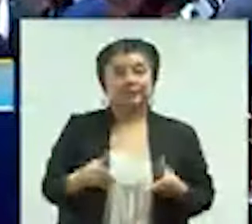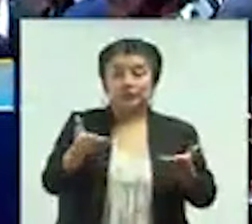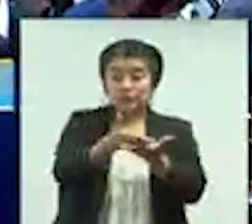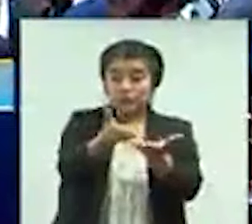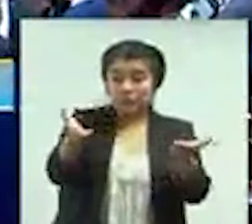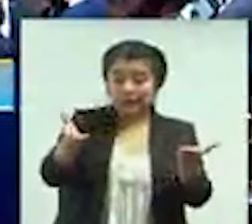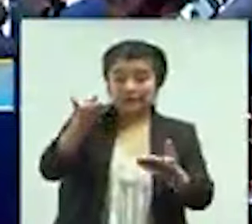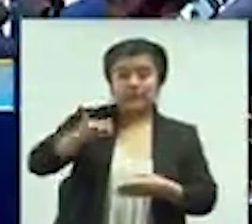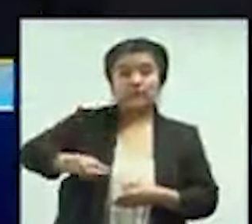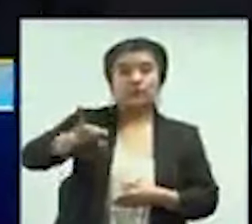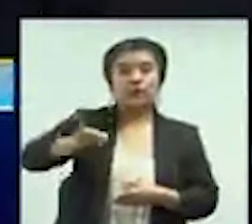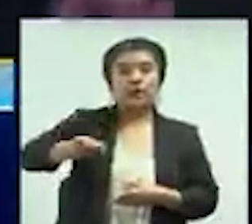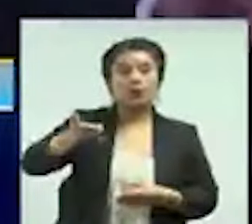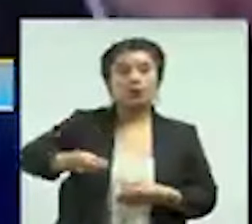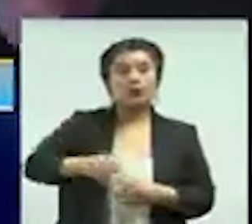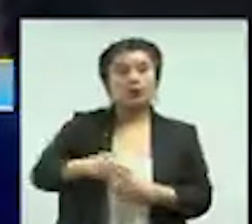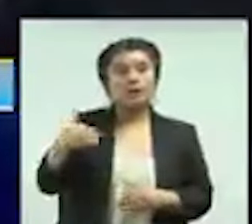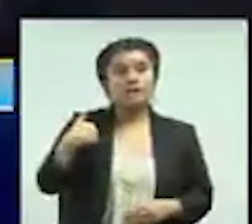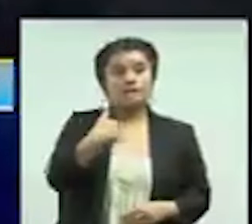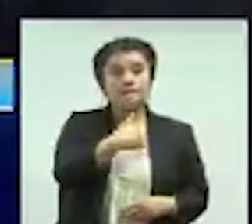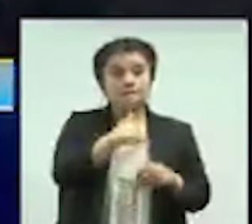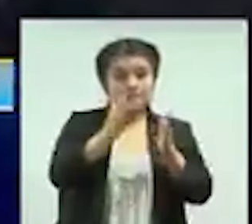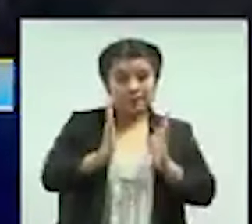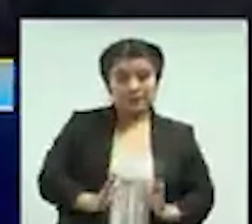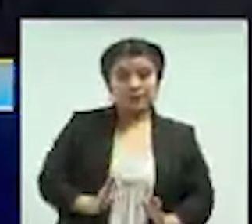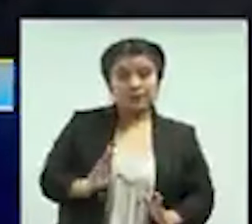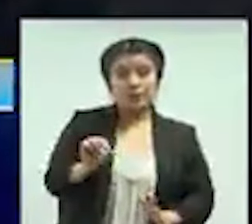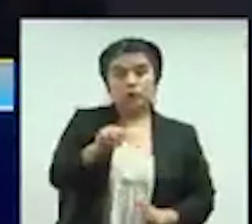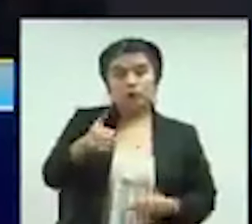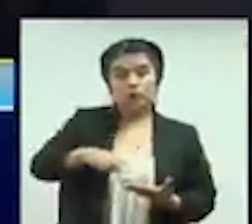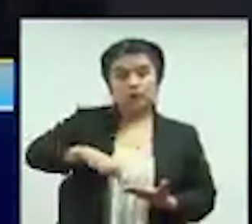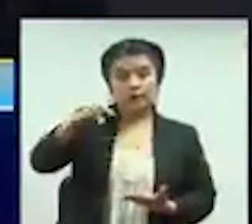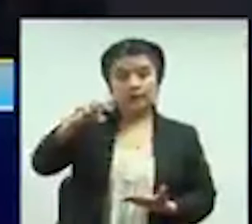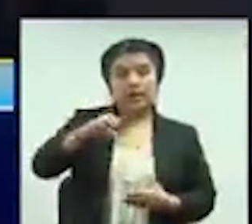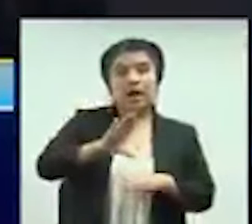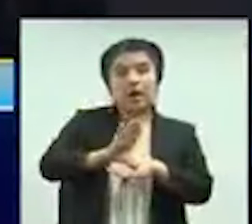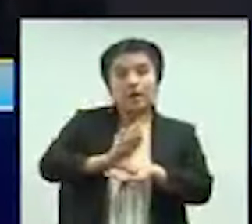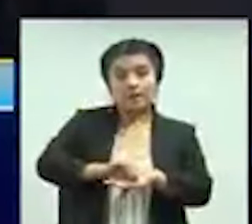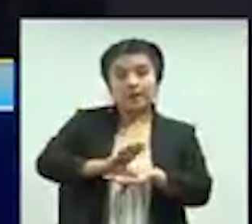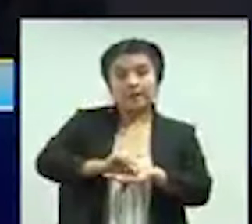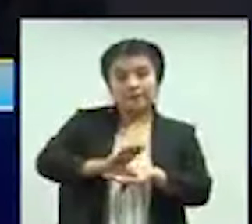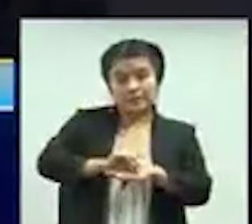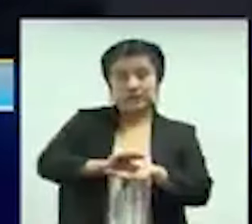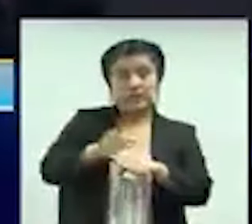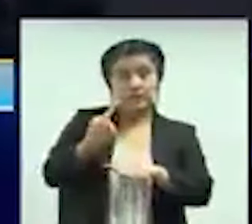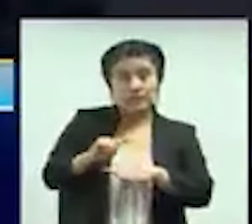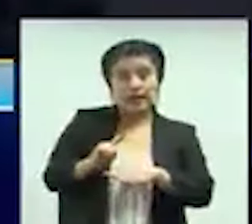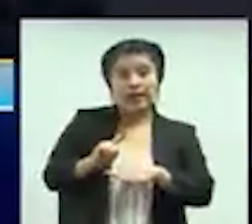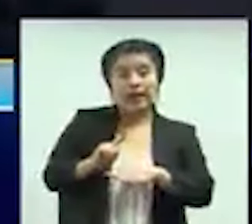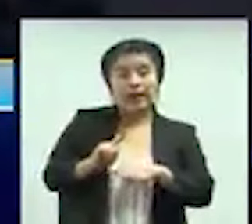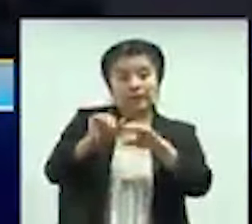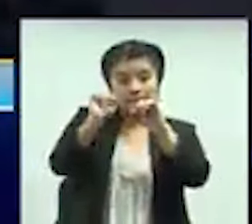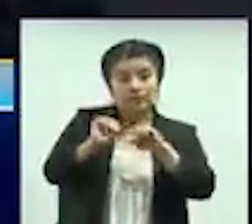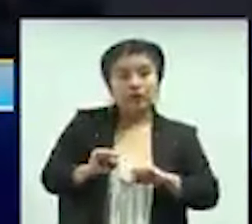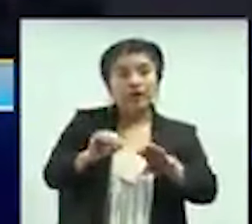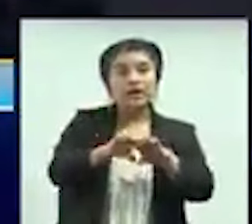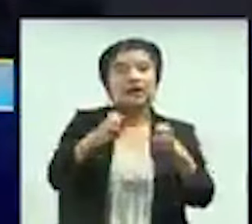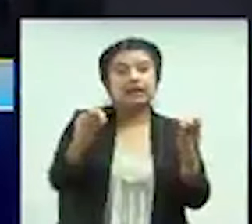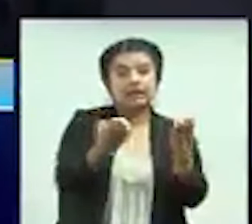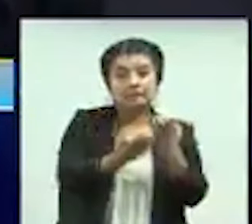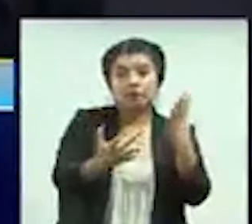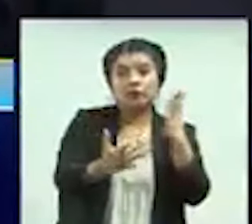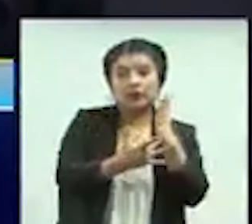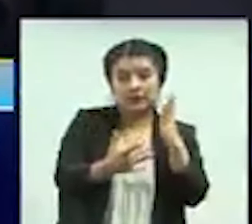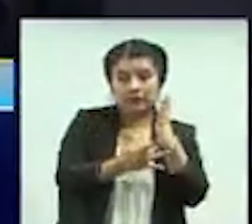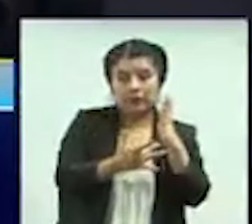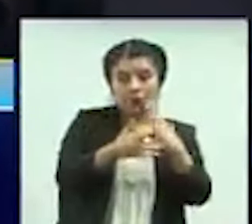Señores representantes, el señor ministro de Relaciones Exteriores ha solicitado autorización para hacer uso de equipo audiovisual y